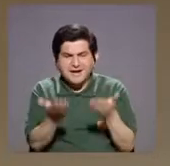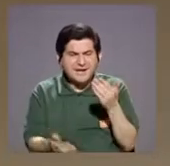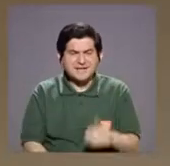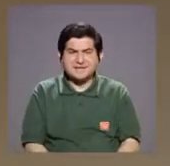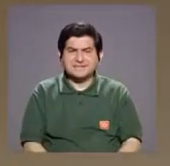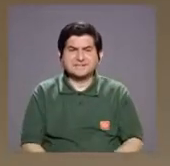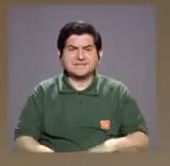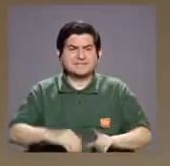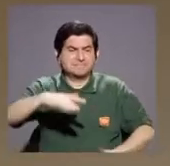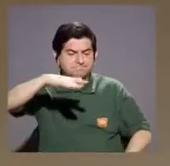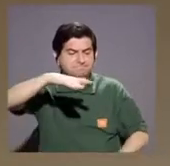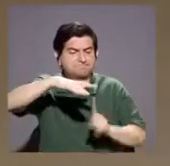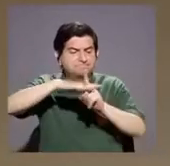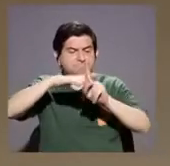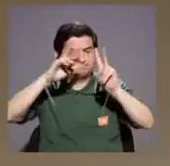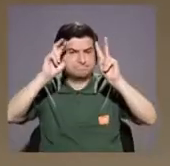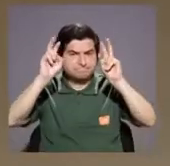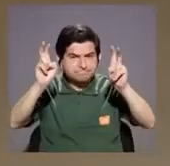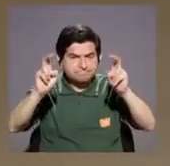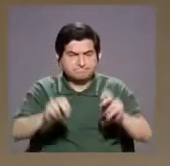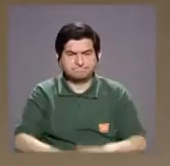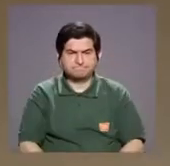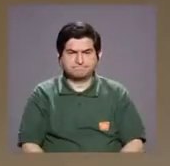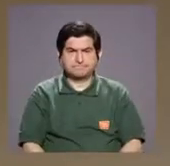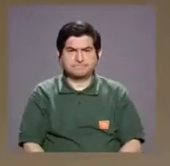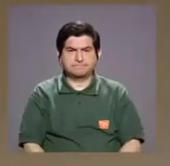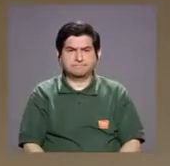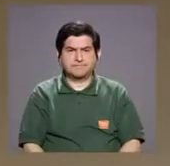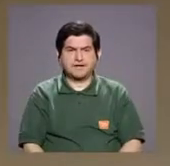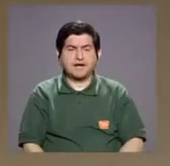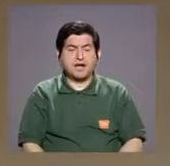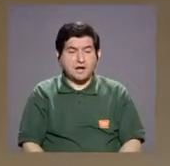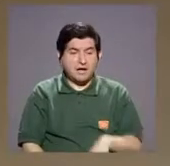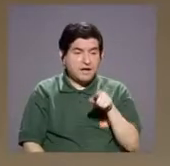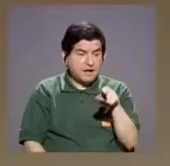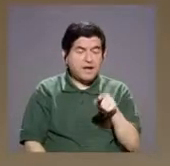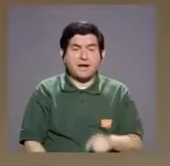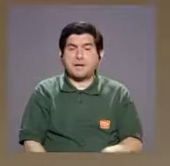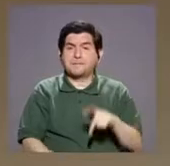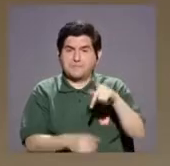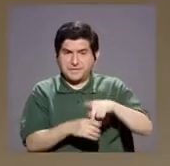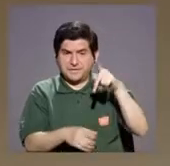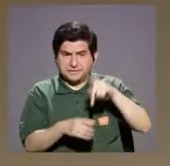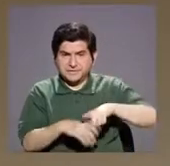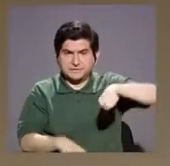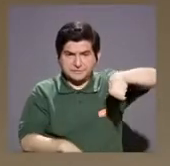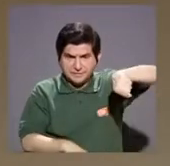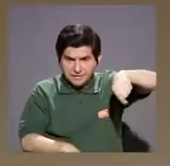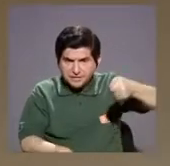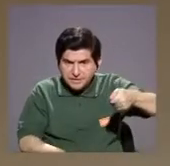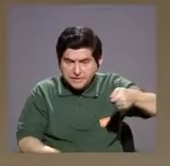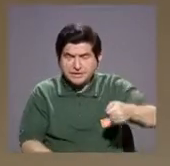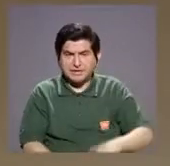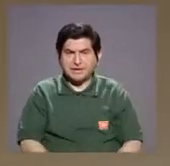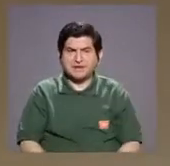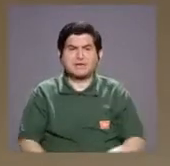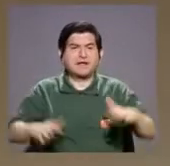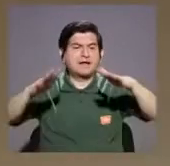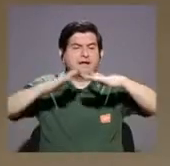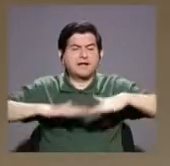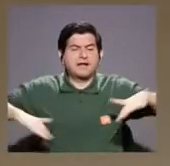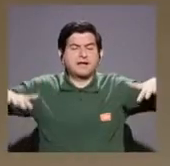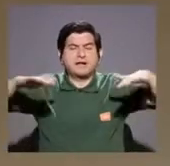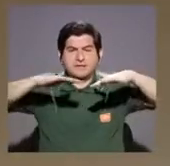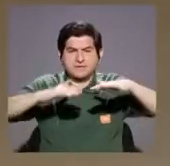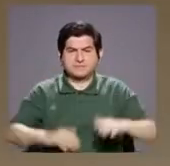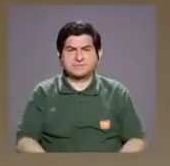poco el tema de la presencia del canal en el territorio más